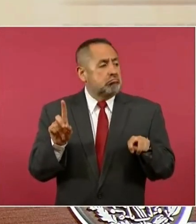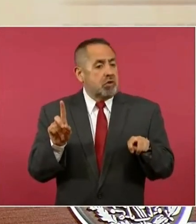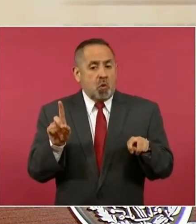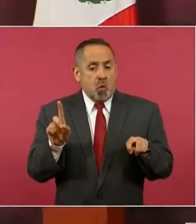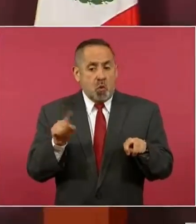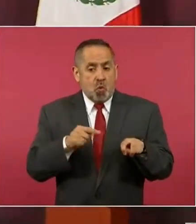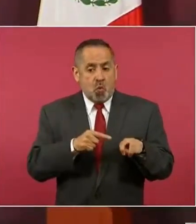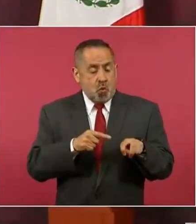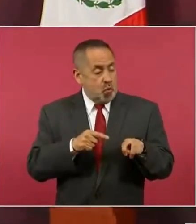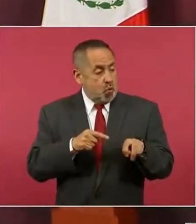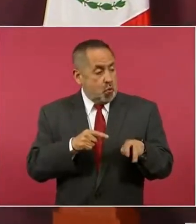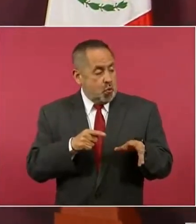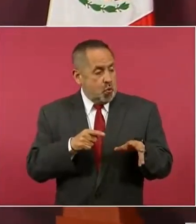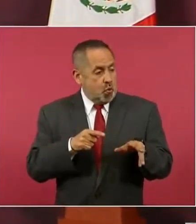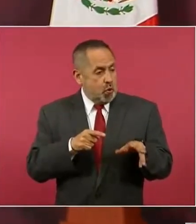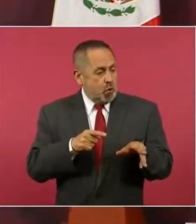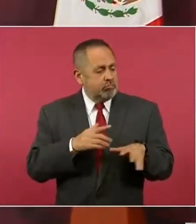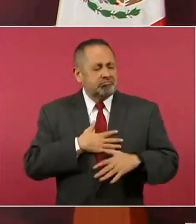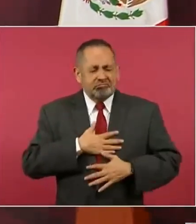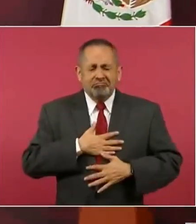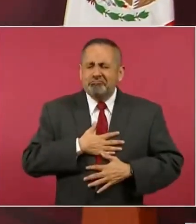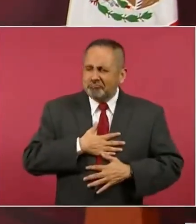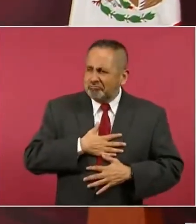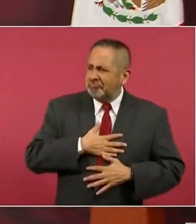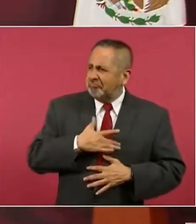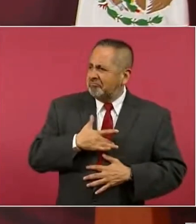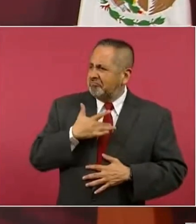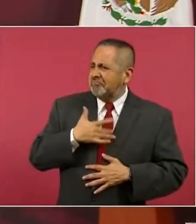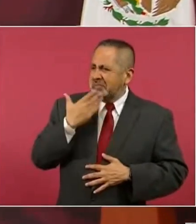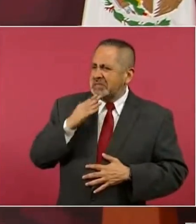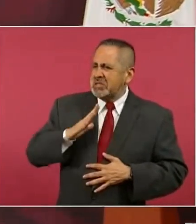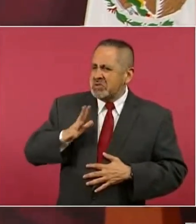Eso me llena de orgullo,